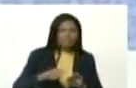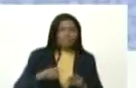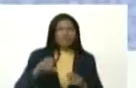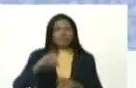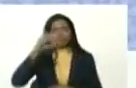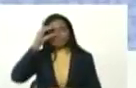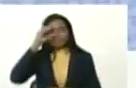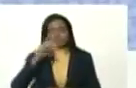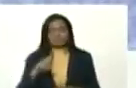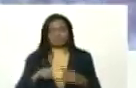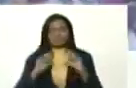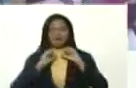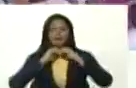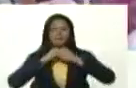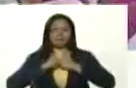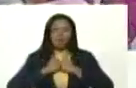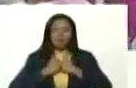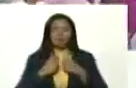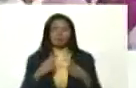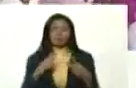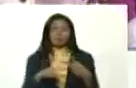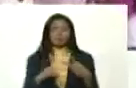Compañero Aristóbulo Isturi,